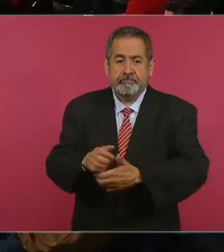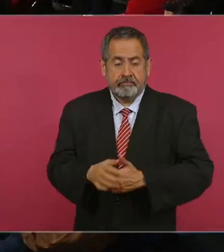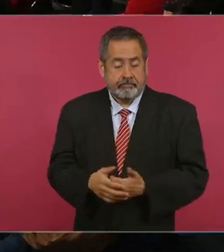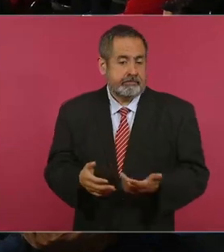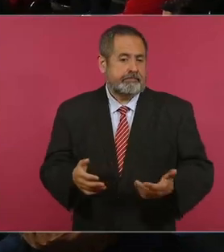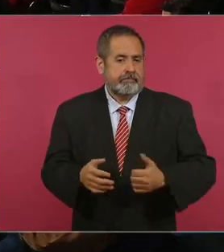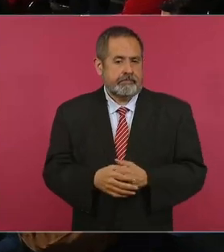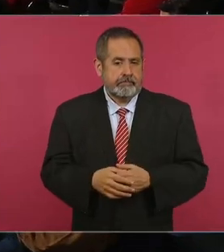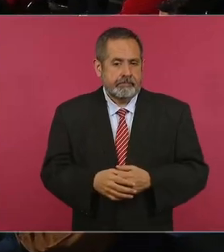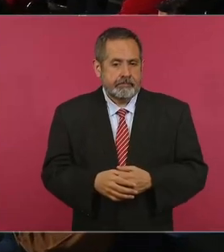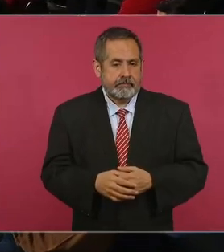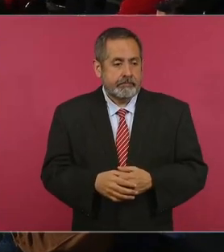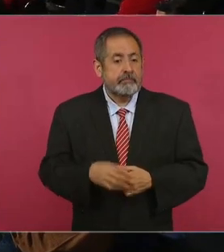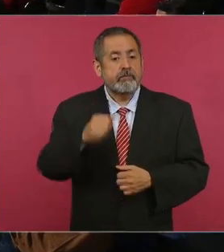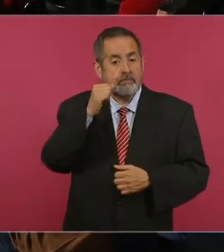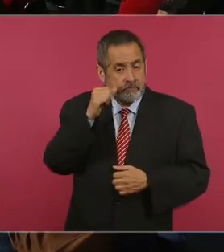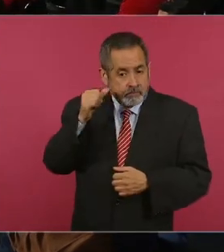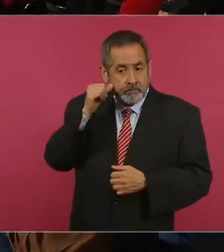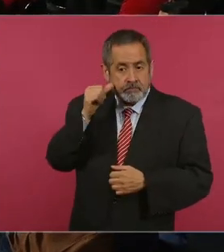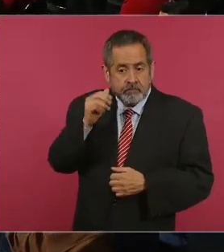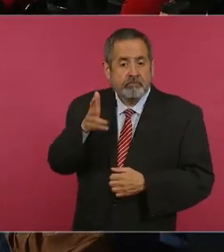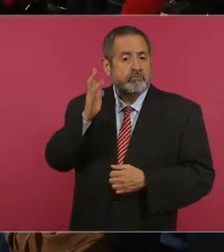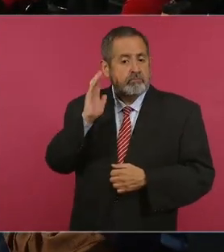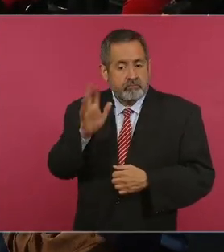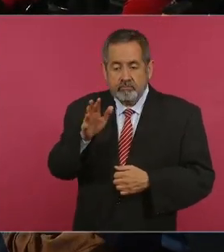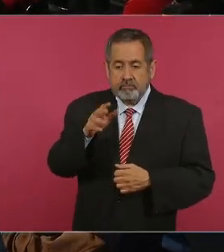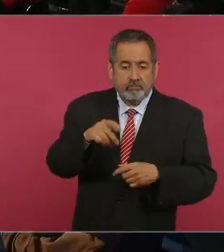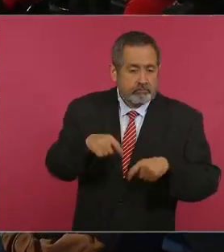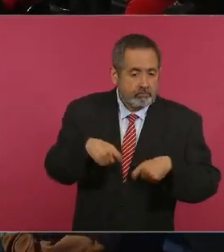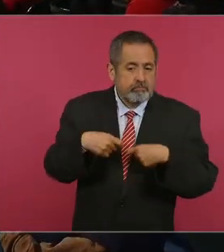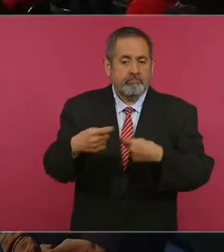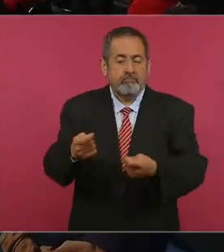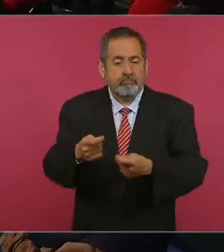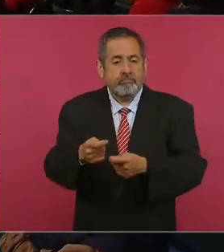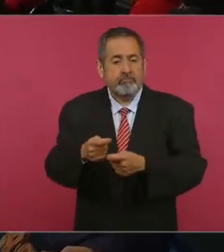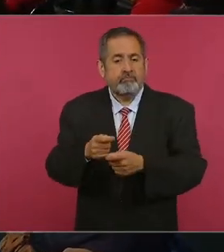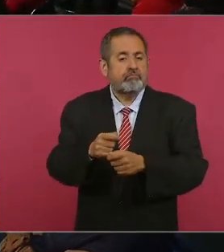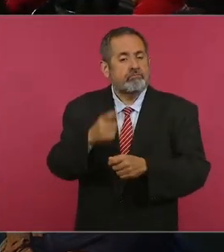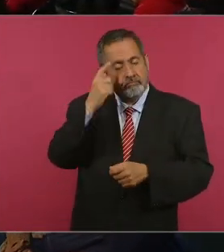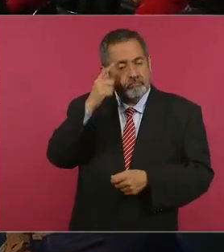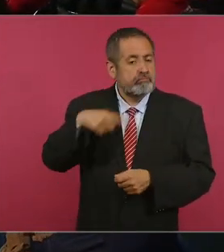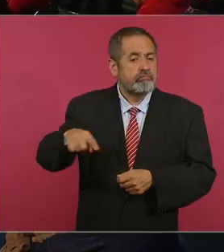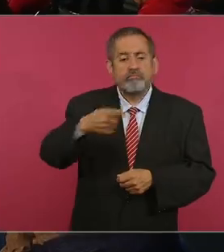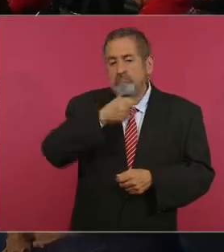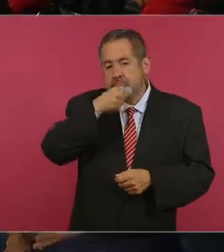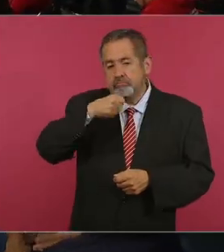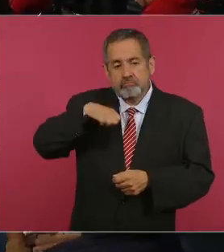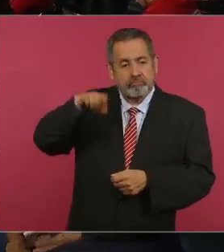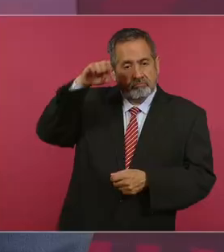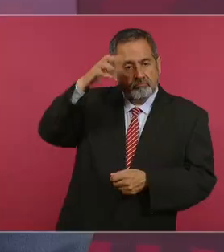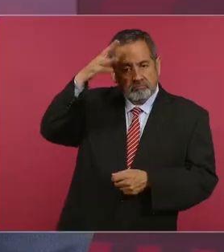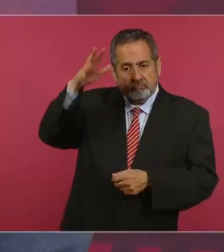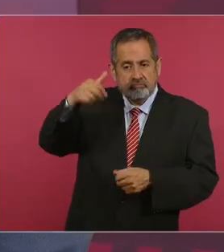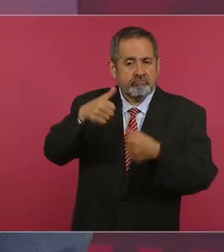Ayer ya se empezaron a entregar los apoyos para adultos mayores,